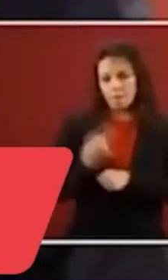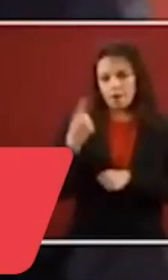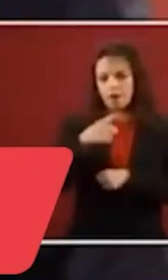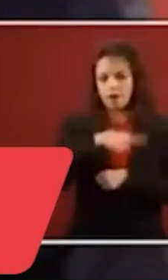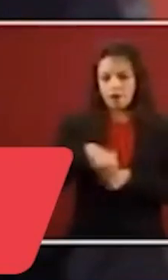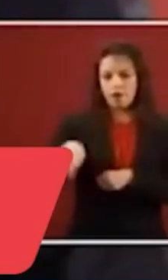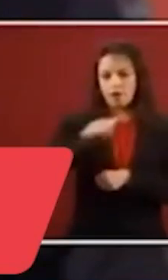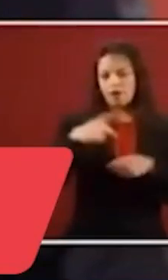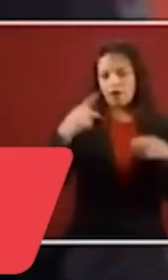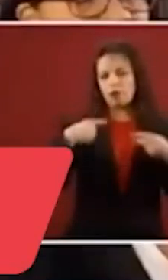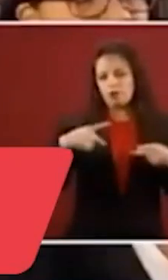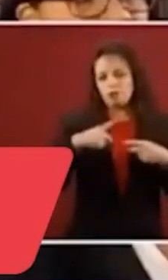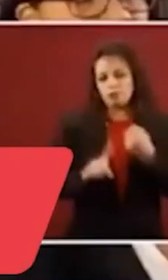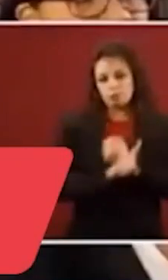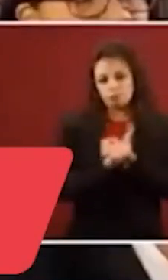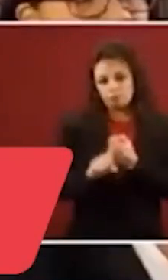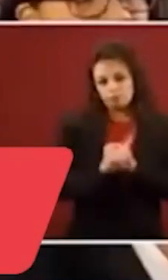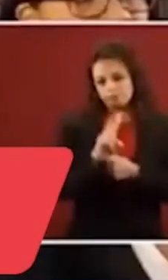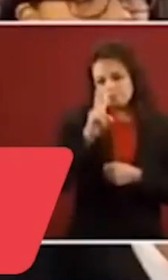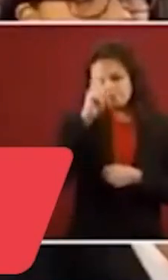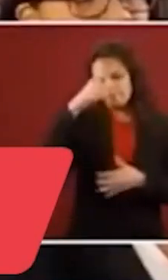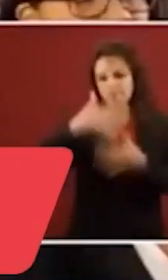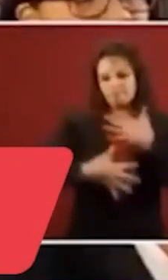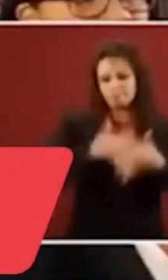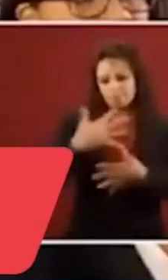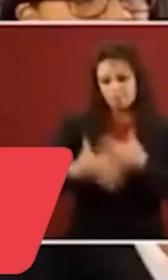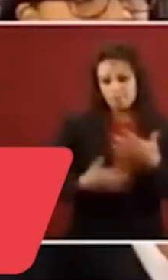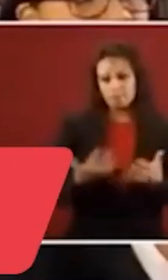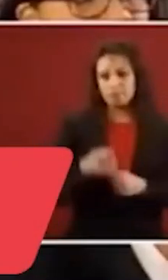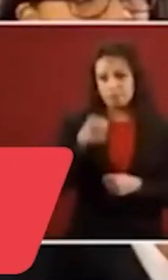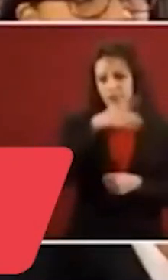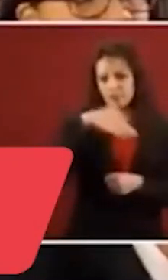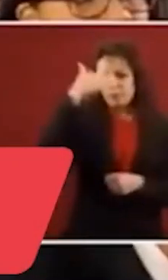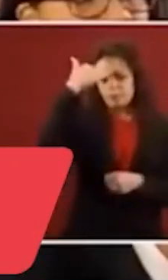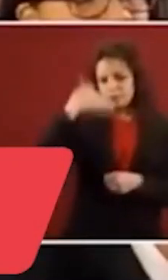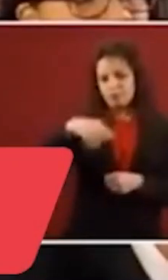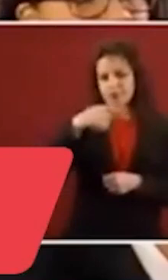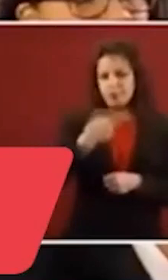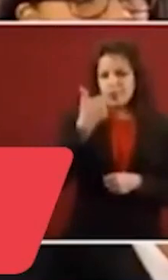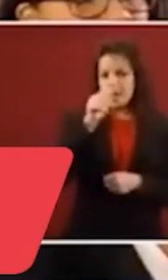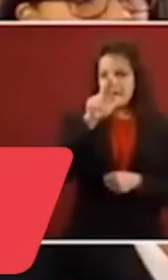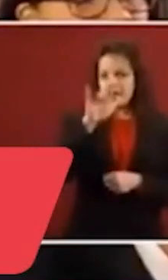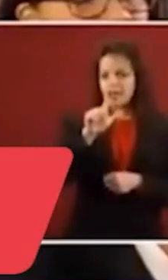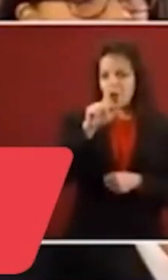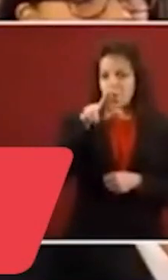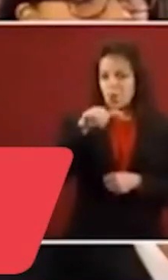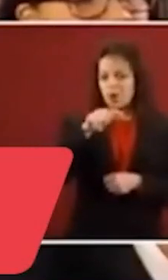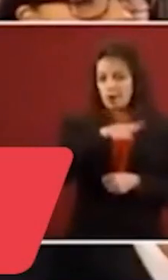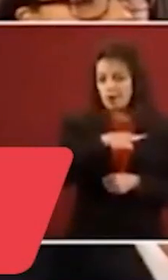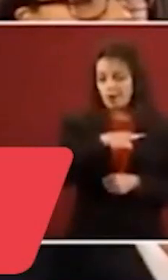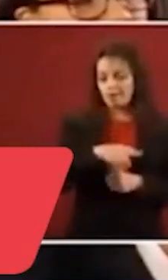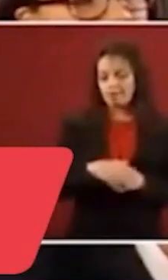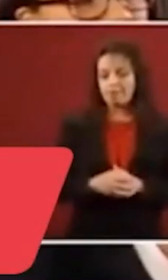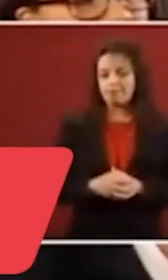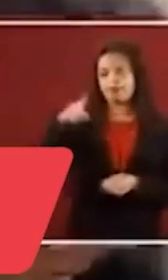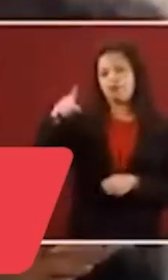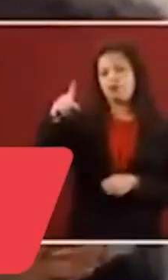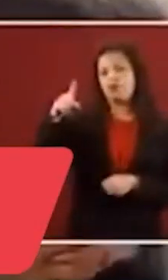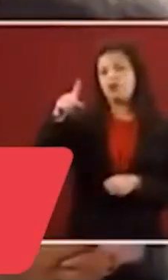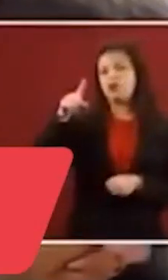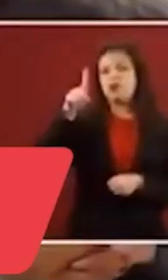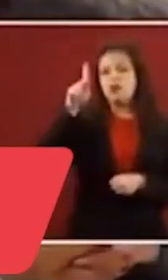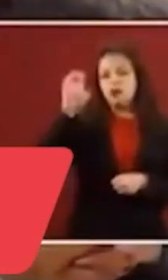de tener parte de un lado de la trinchera. Pero en este caso, pues aquí